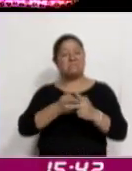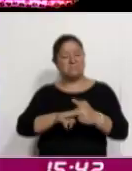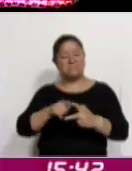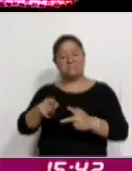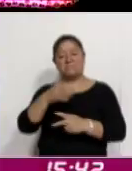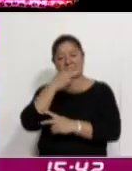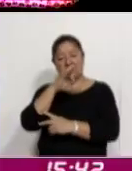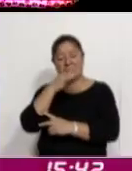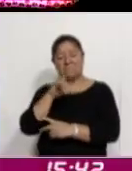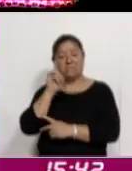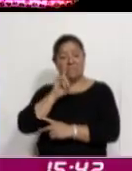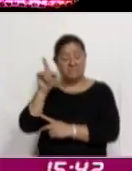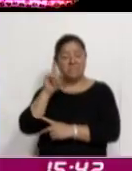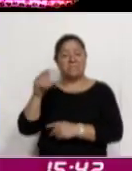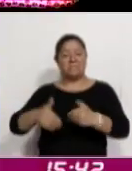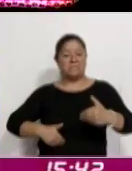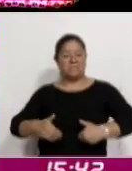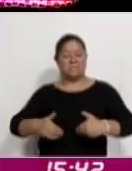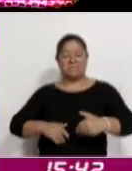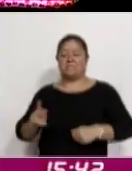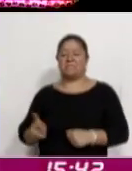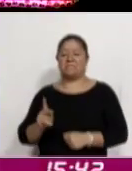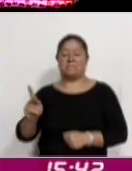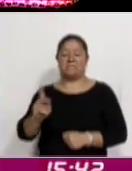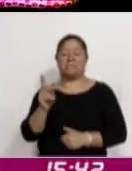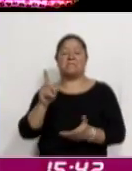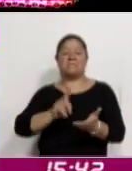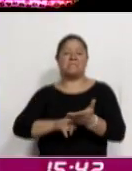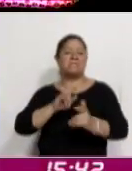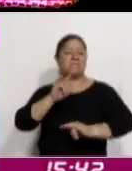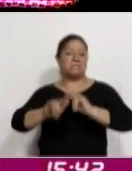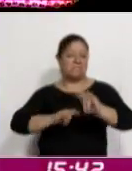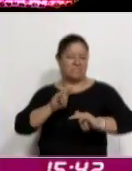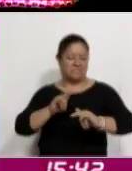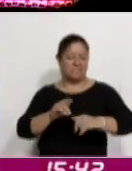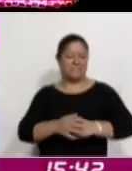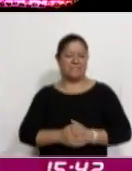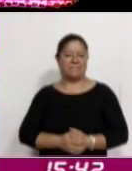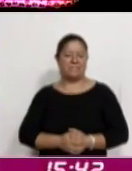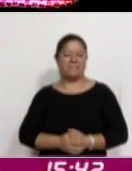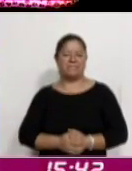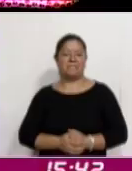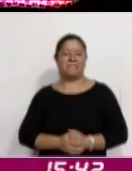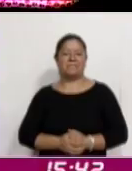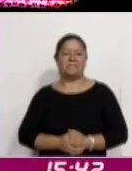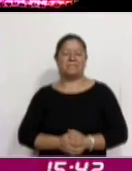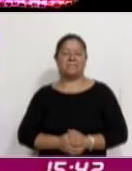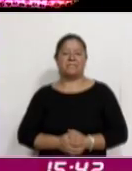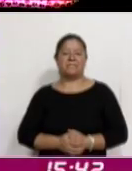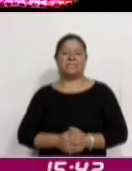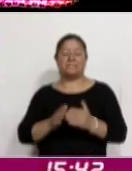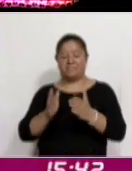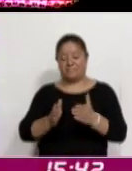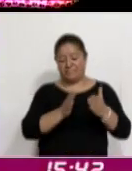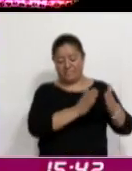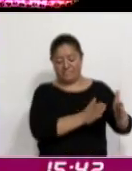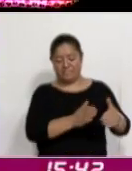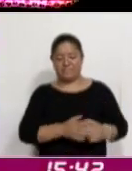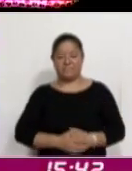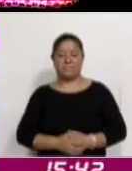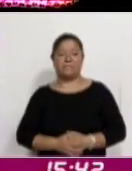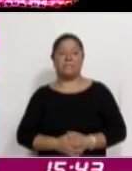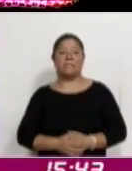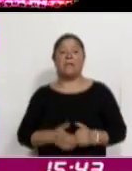festejo, allá en el Teatro del Pueblo del recinto ferial. Vamos a otras noticias, vamos a otros temas, y es que se ampliará